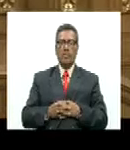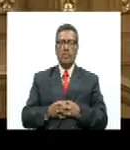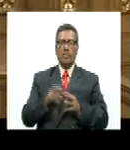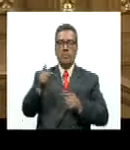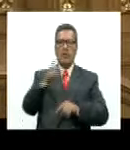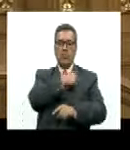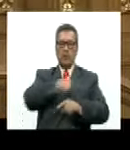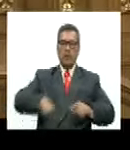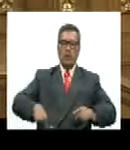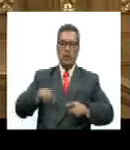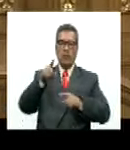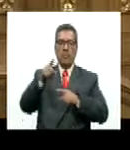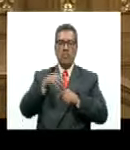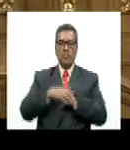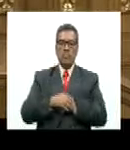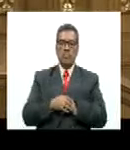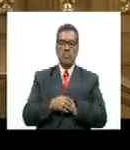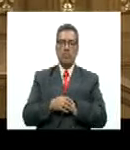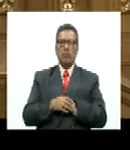Presidente,